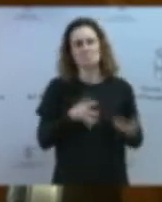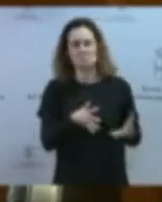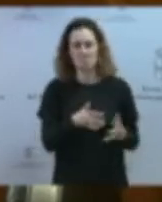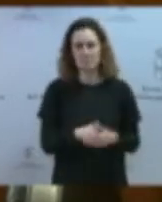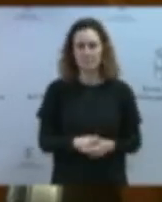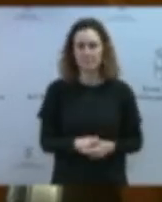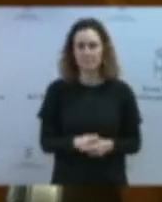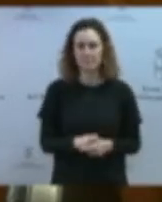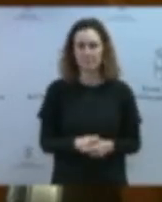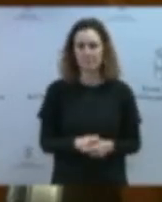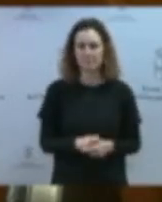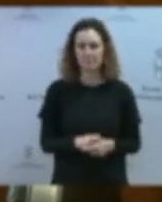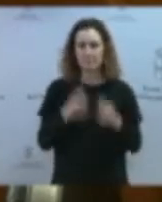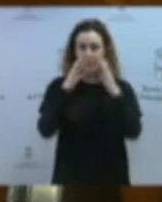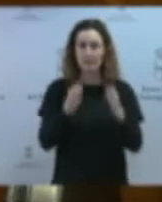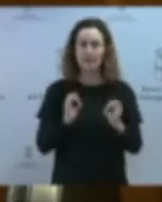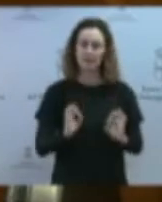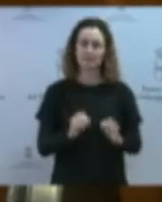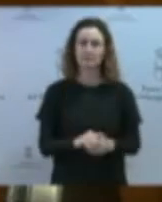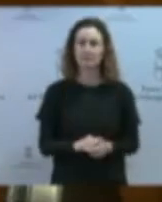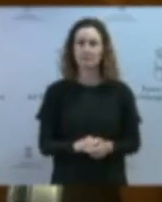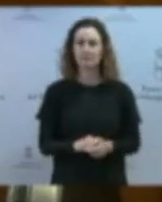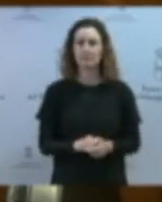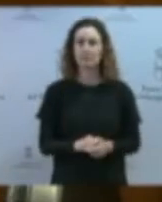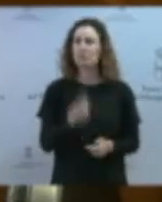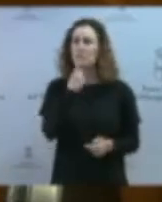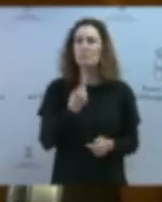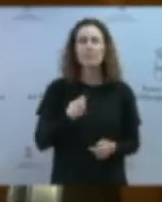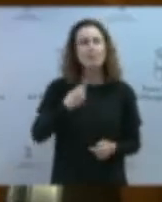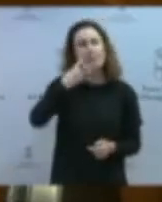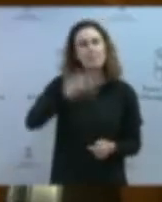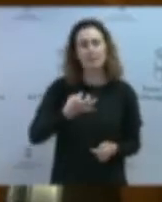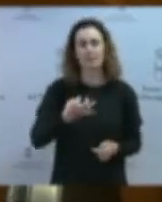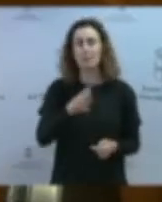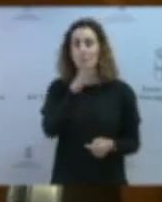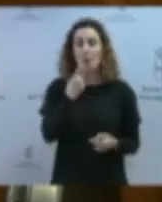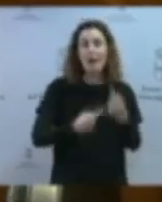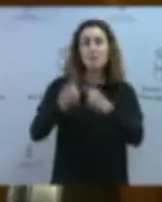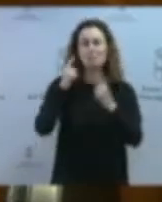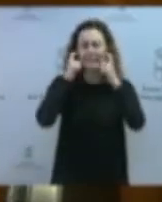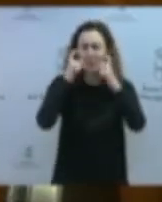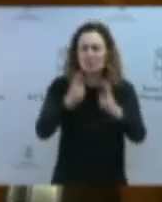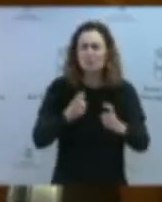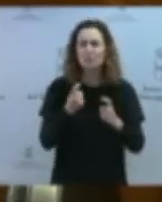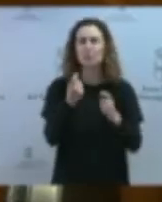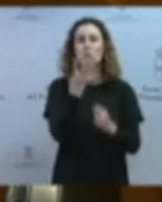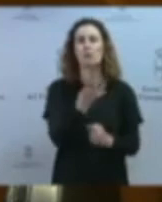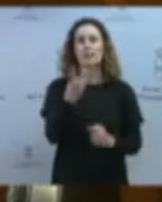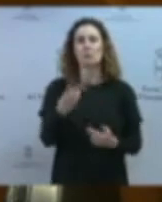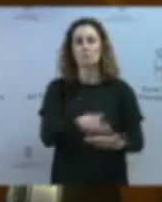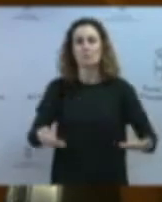este sentido, no está diciendo toda la verdad. El año pasado hicimos un esfuerzo de más de 42 millones de euros solo en el sistema